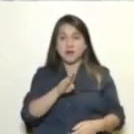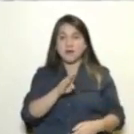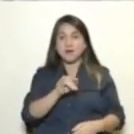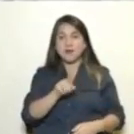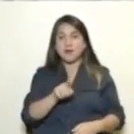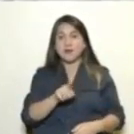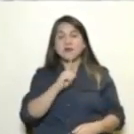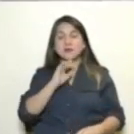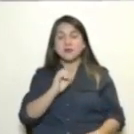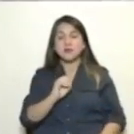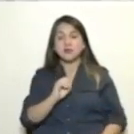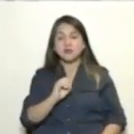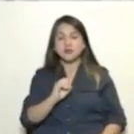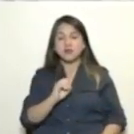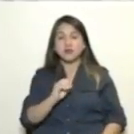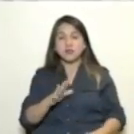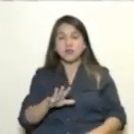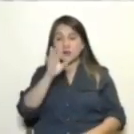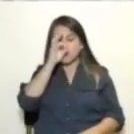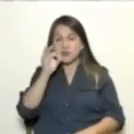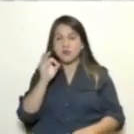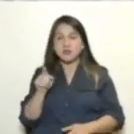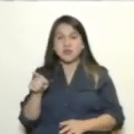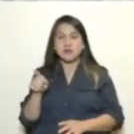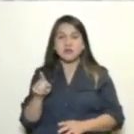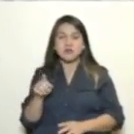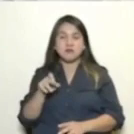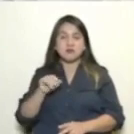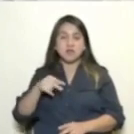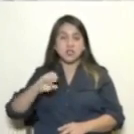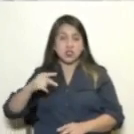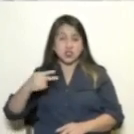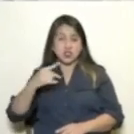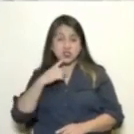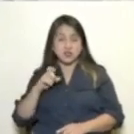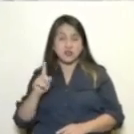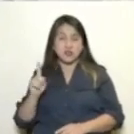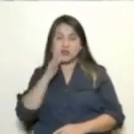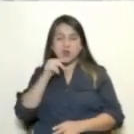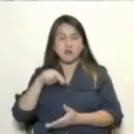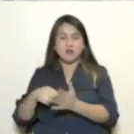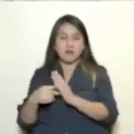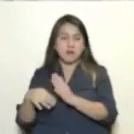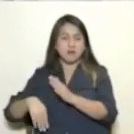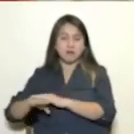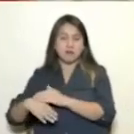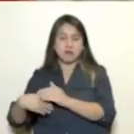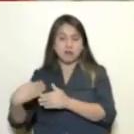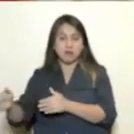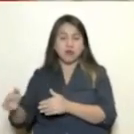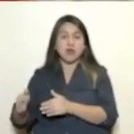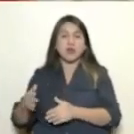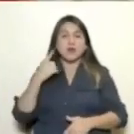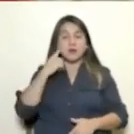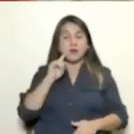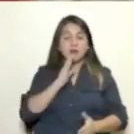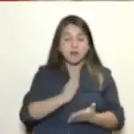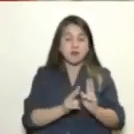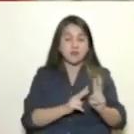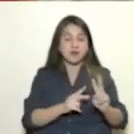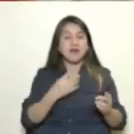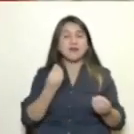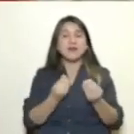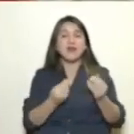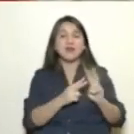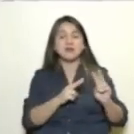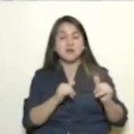futuro. Pero ya Pinochet no era problema para mí. Había que pensar en el futuro, ¿qué hacemos ahora? Porque era obvio que iba a